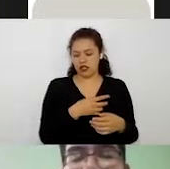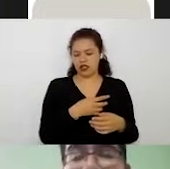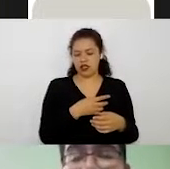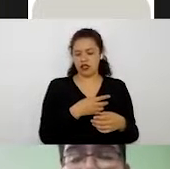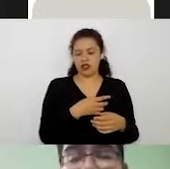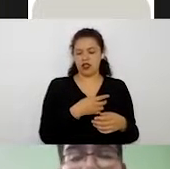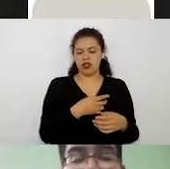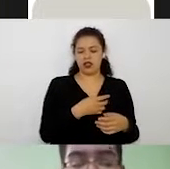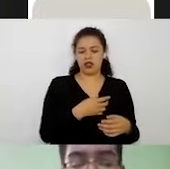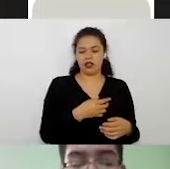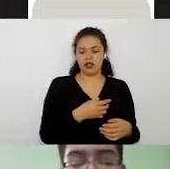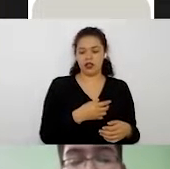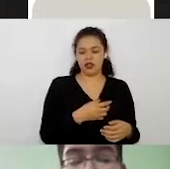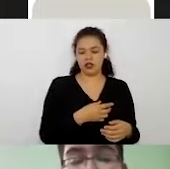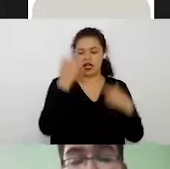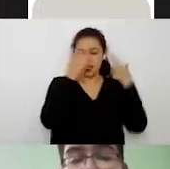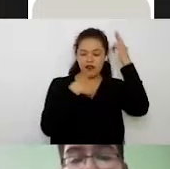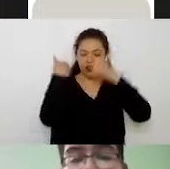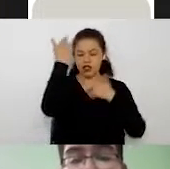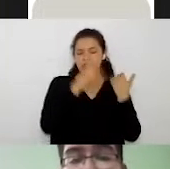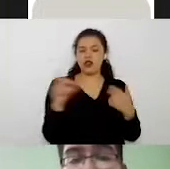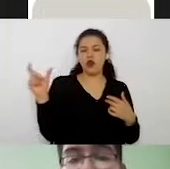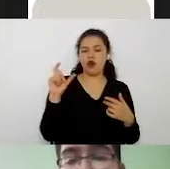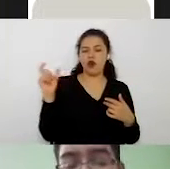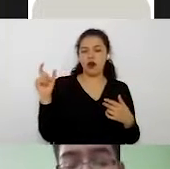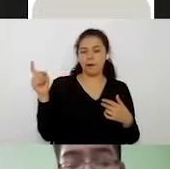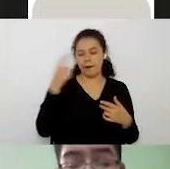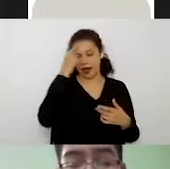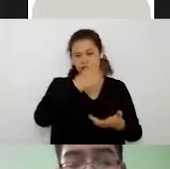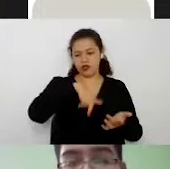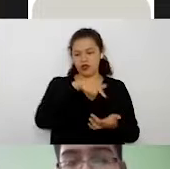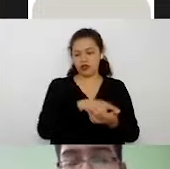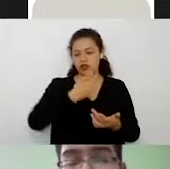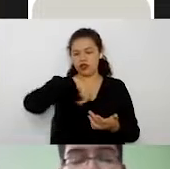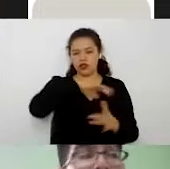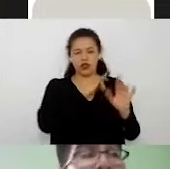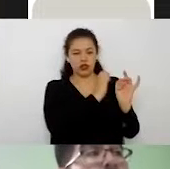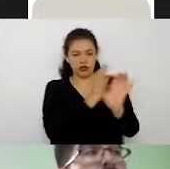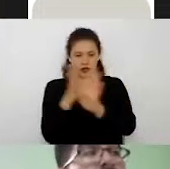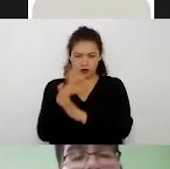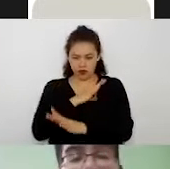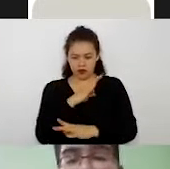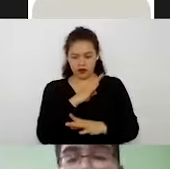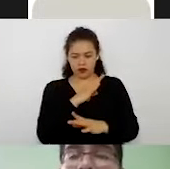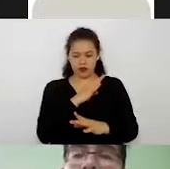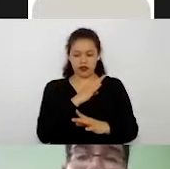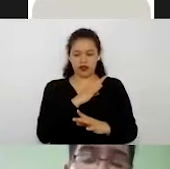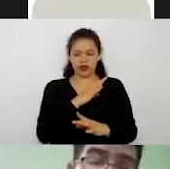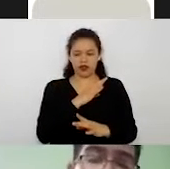un análisis en donde cuáles son las zonas en las que nosotros nos podríamos replegar. Y estábamos hablando acerca